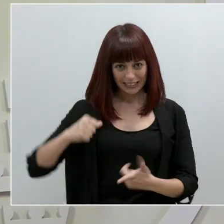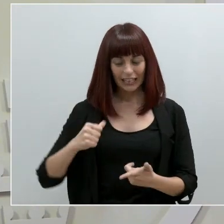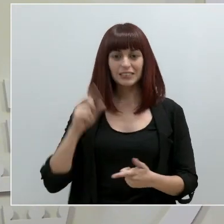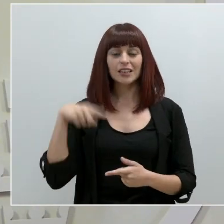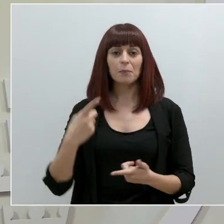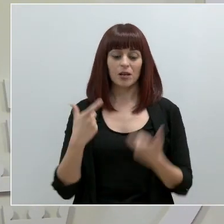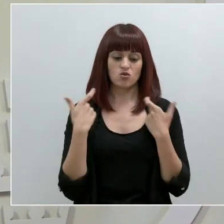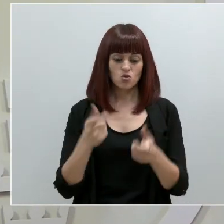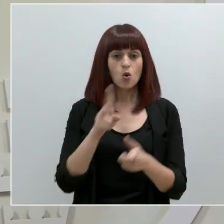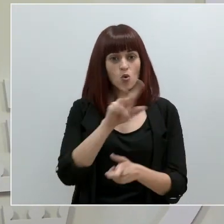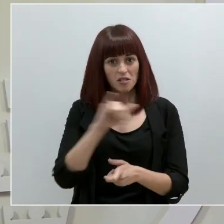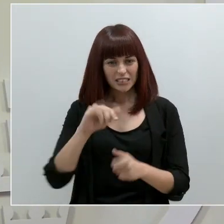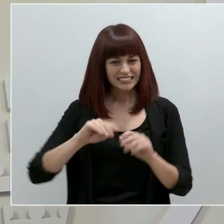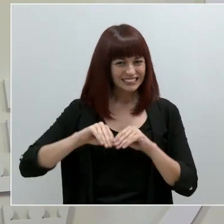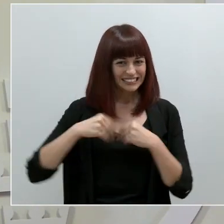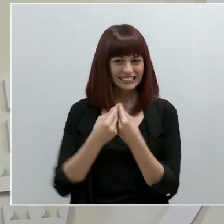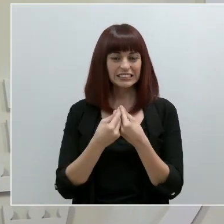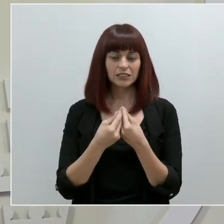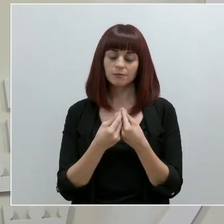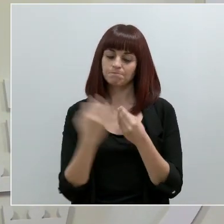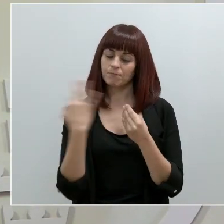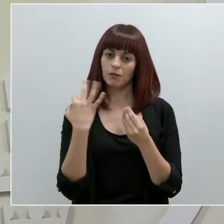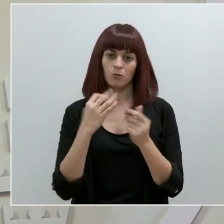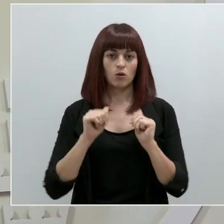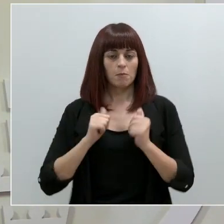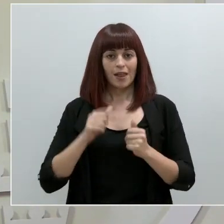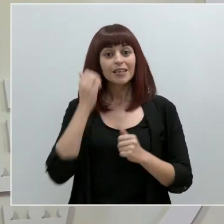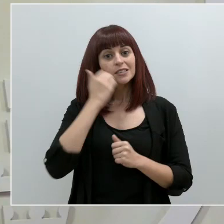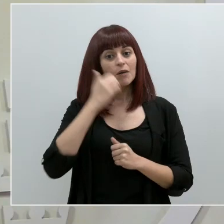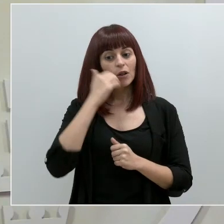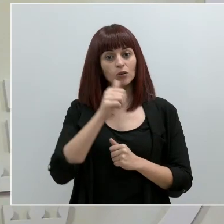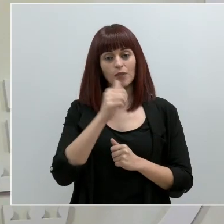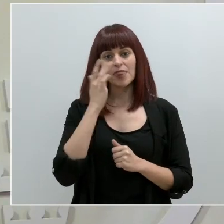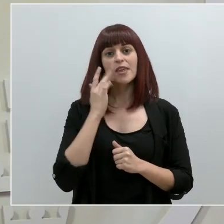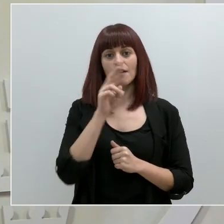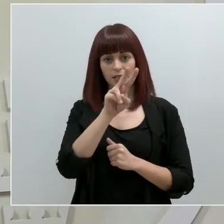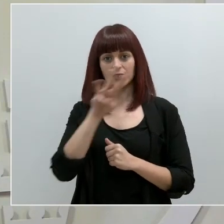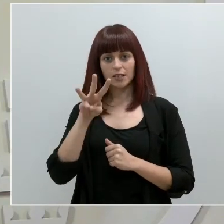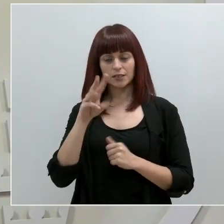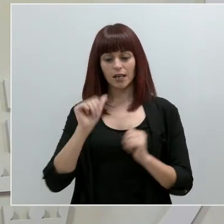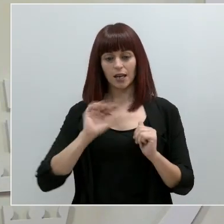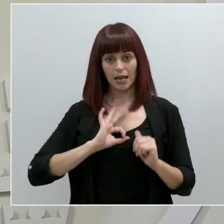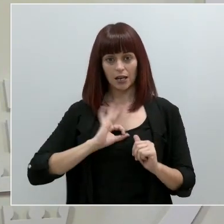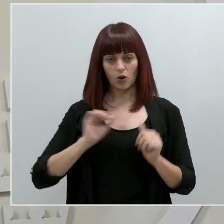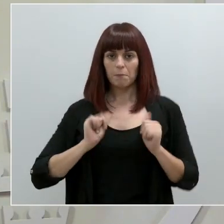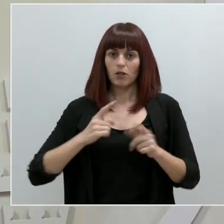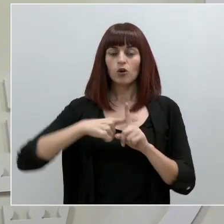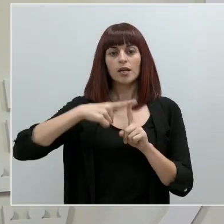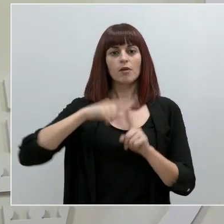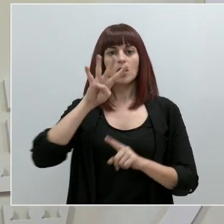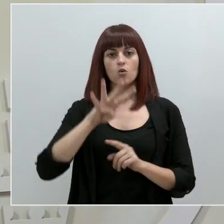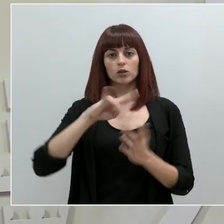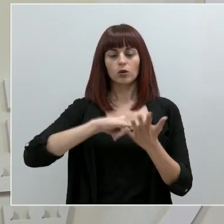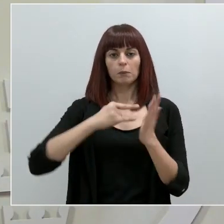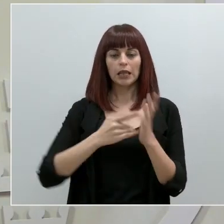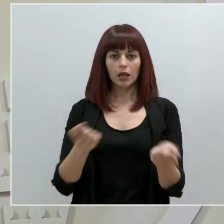las unidades de cuidados intensivos llevó a activar, como saben, el sábado 23 de enero el nivel 4 del Plan de Contingencia